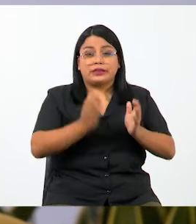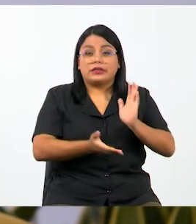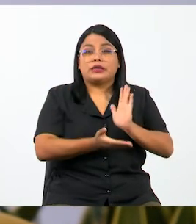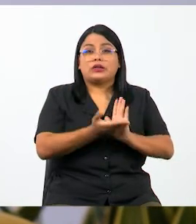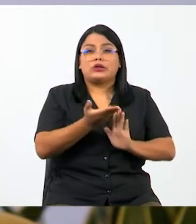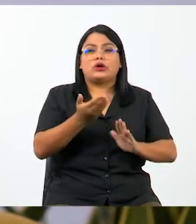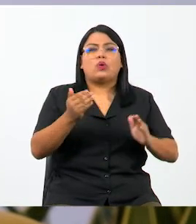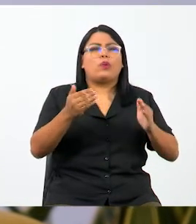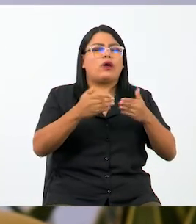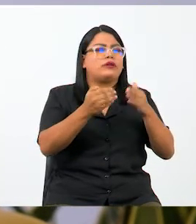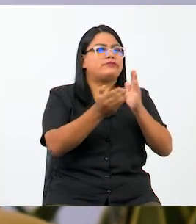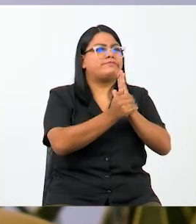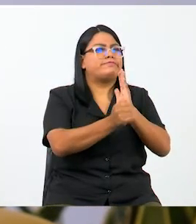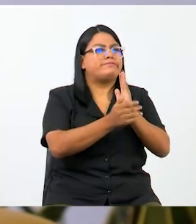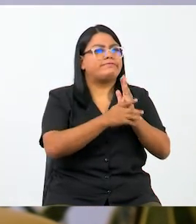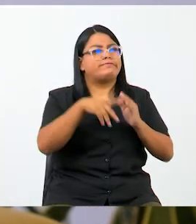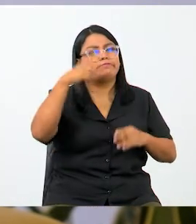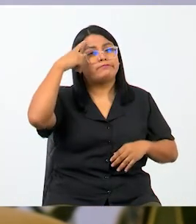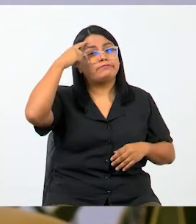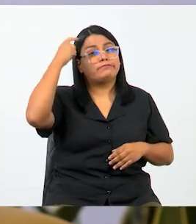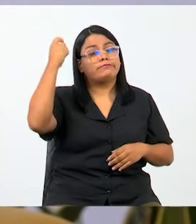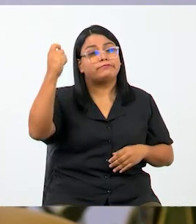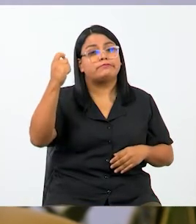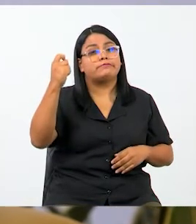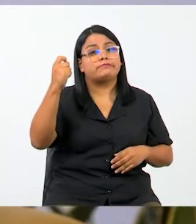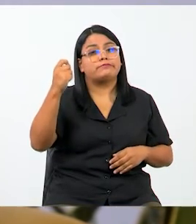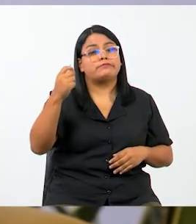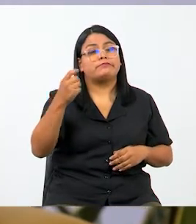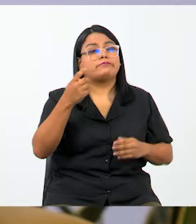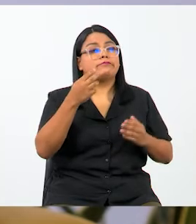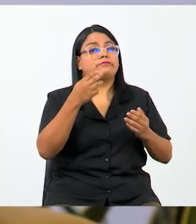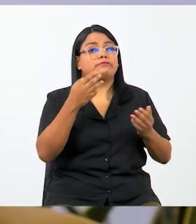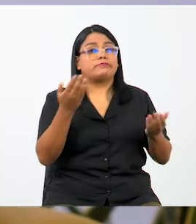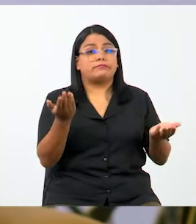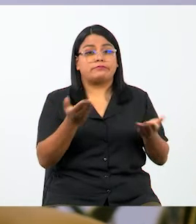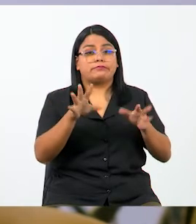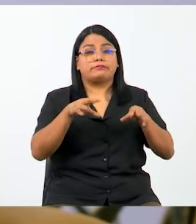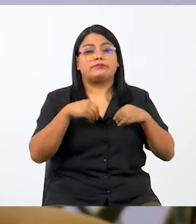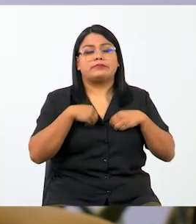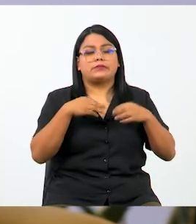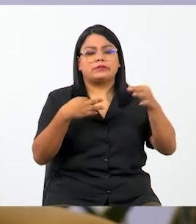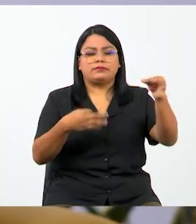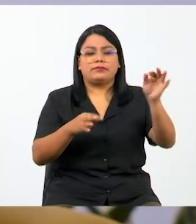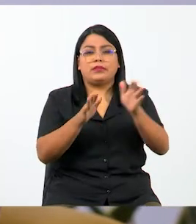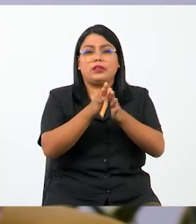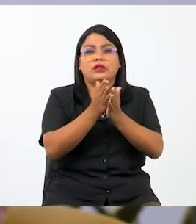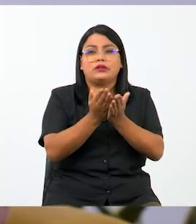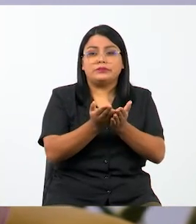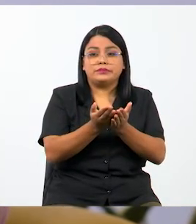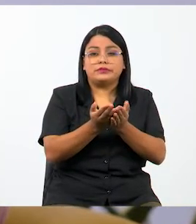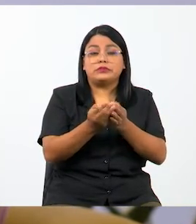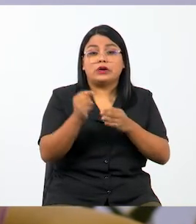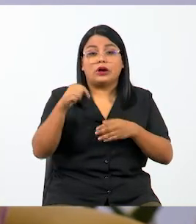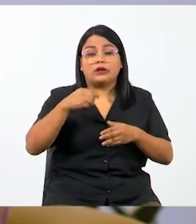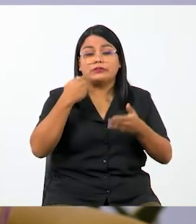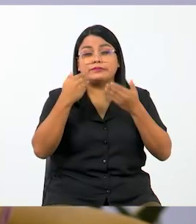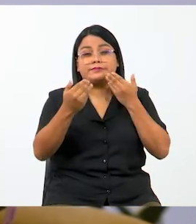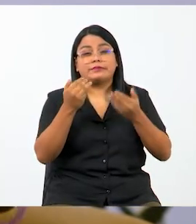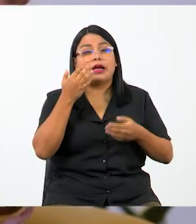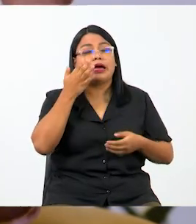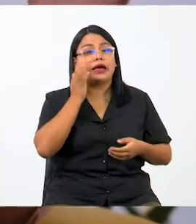cognitivas que debemos verificar, las páginas del libro de texto a la que estoy haciendo referencia, por ejemplo, las páginas de